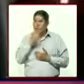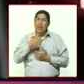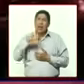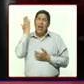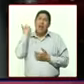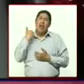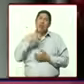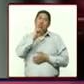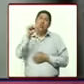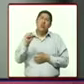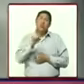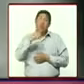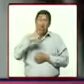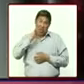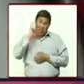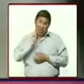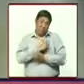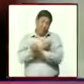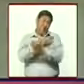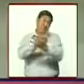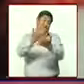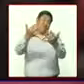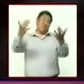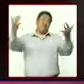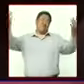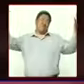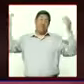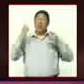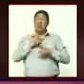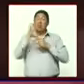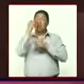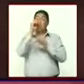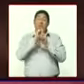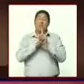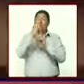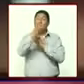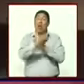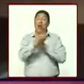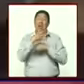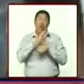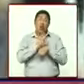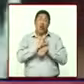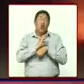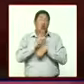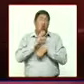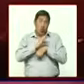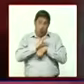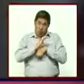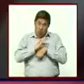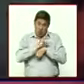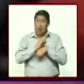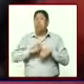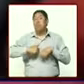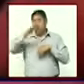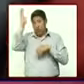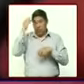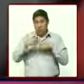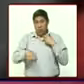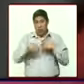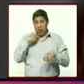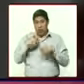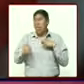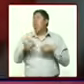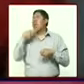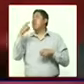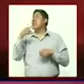del sábado y ayer se salió de control, ha afectado cultivos de plátano y cacao, según lo que han informado, pero hay algo mucho más grave, porque